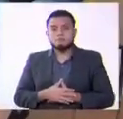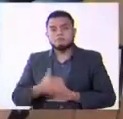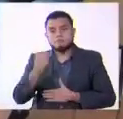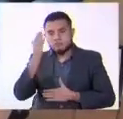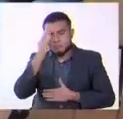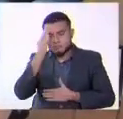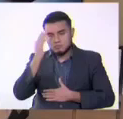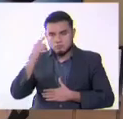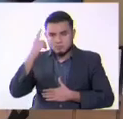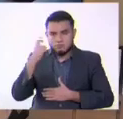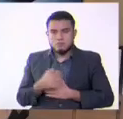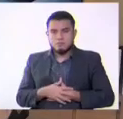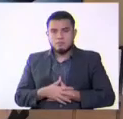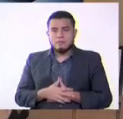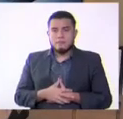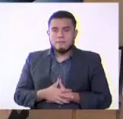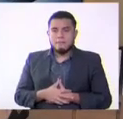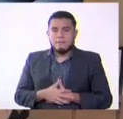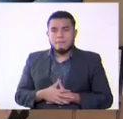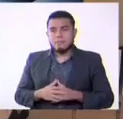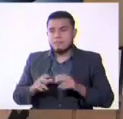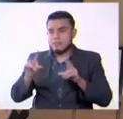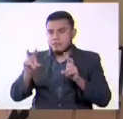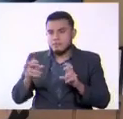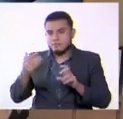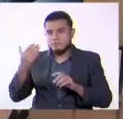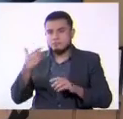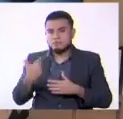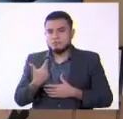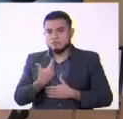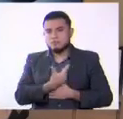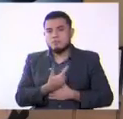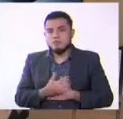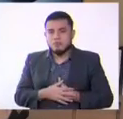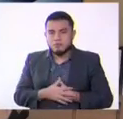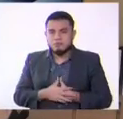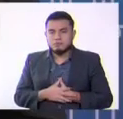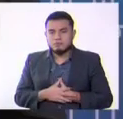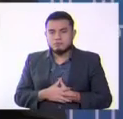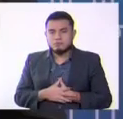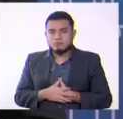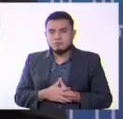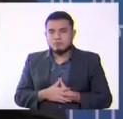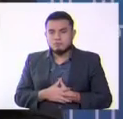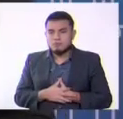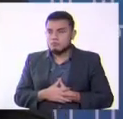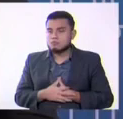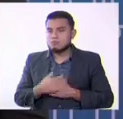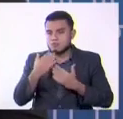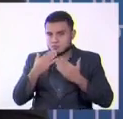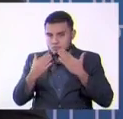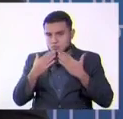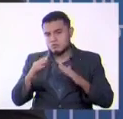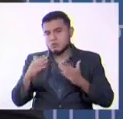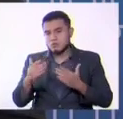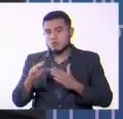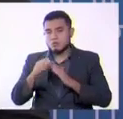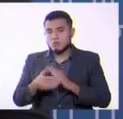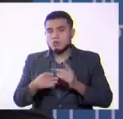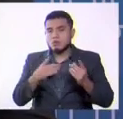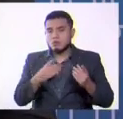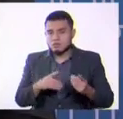de los elementos que abordamos en la clase anterior, ¿verdad? Okay. Y has mencionado algunos, como que la cultura es